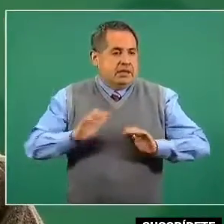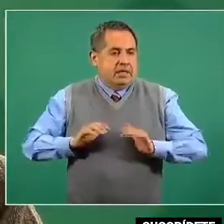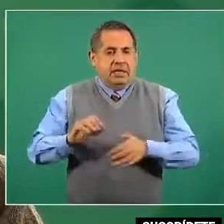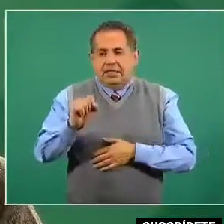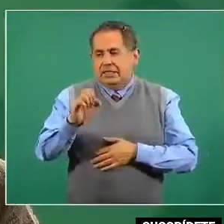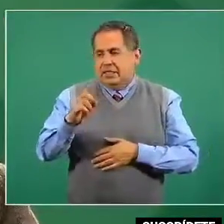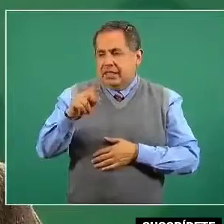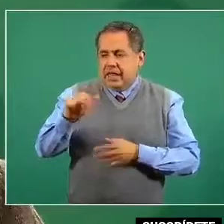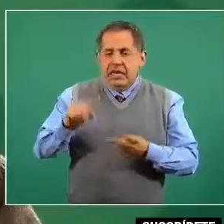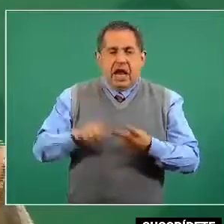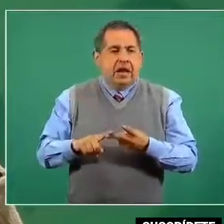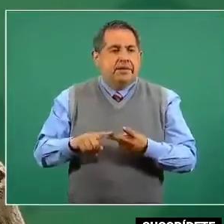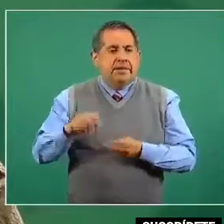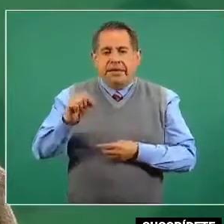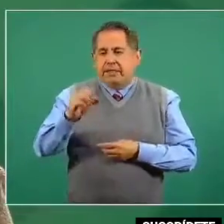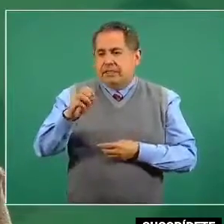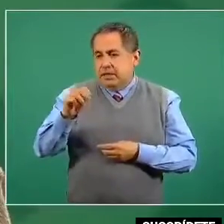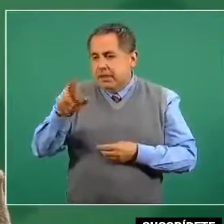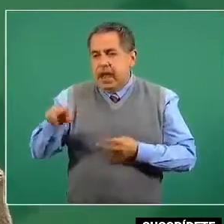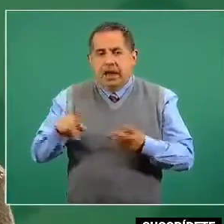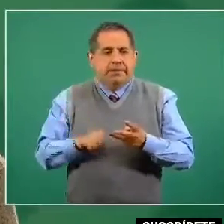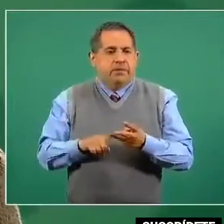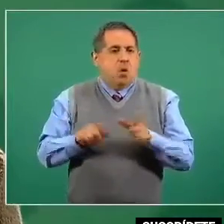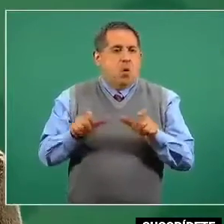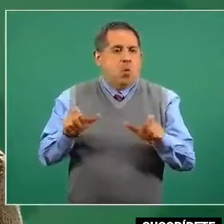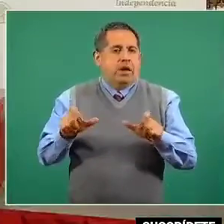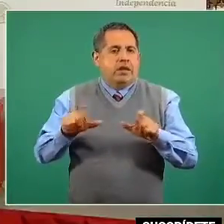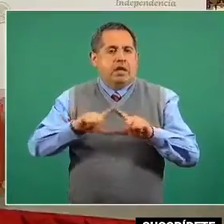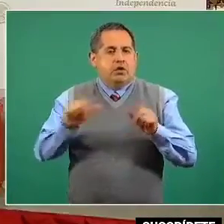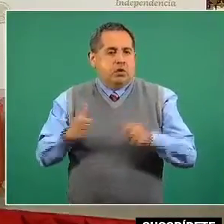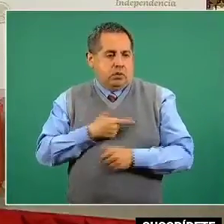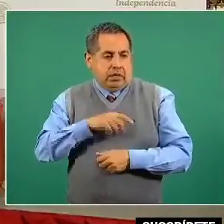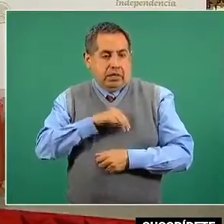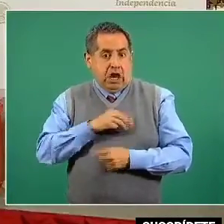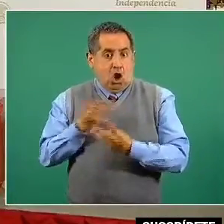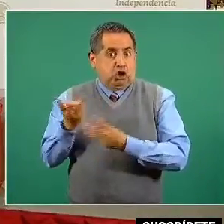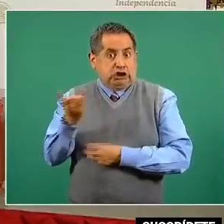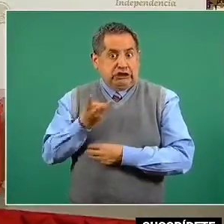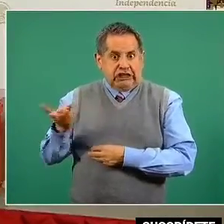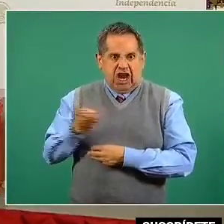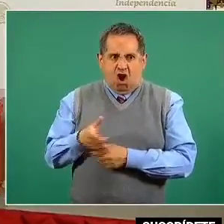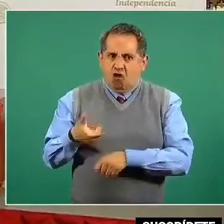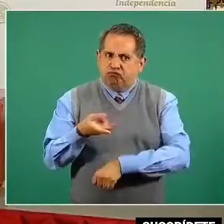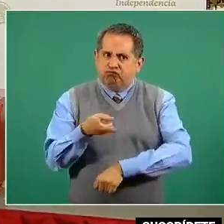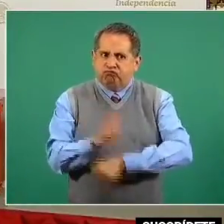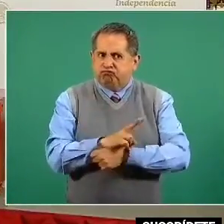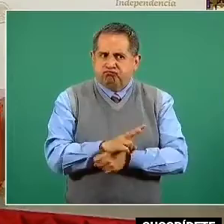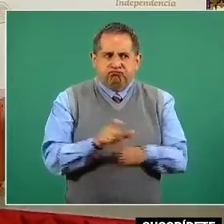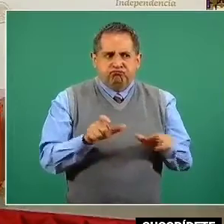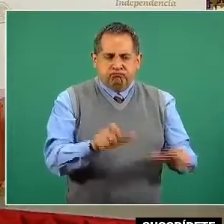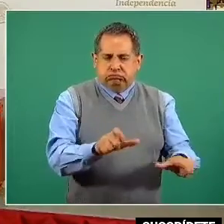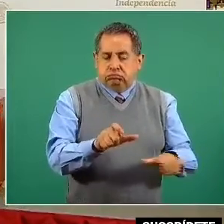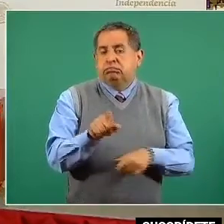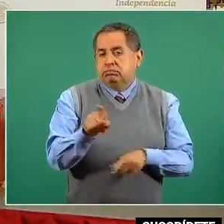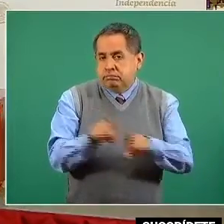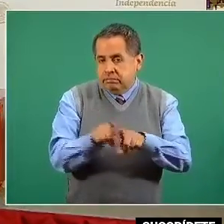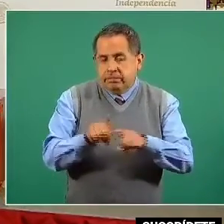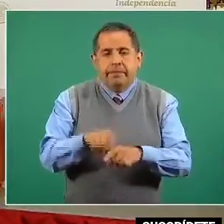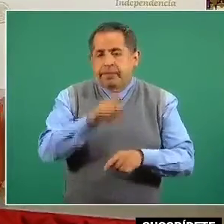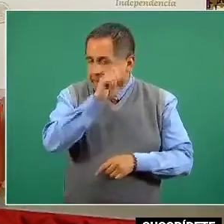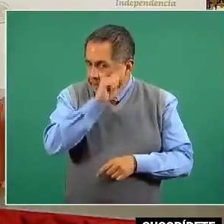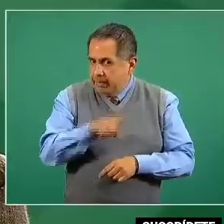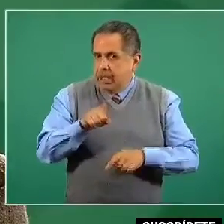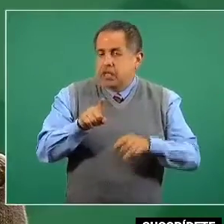Nacional y será resguardada precisamente por estos 3 cuerpos armados. Y personal